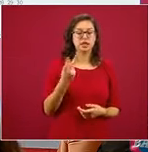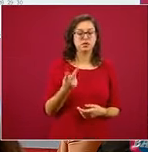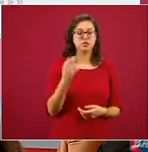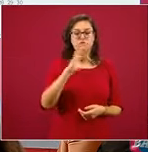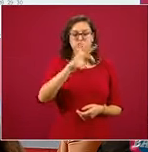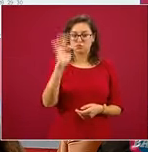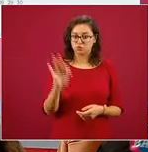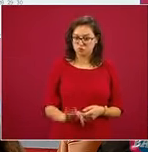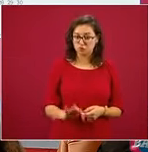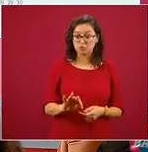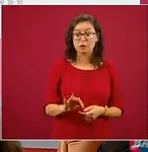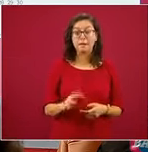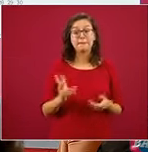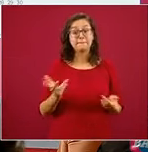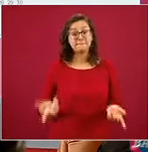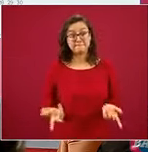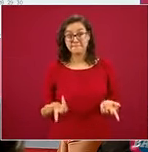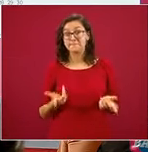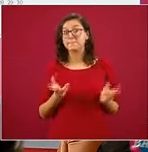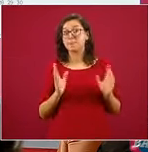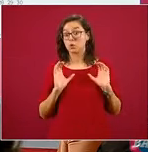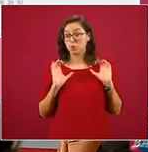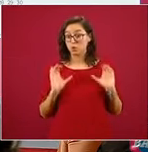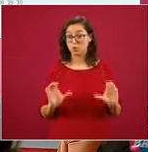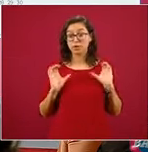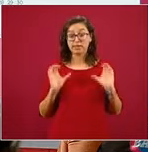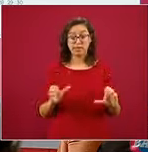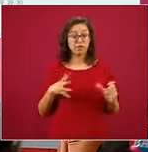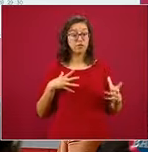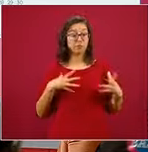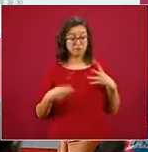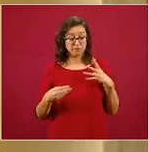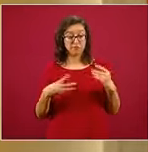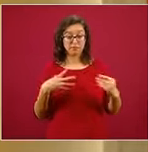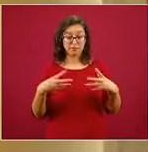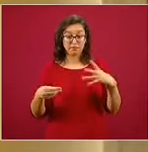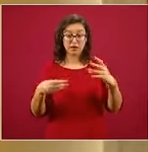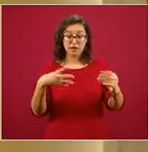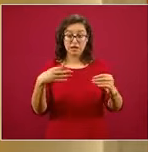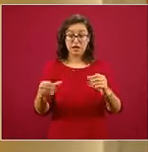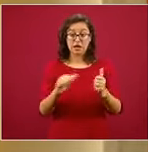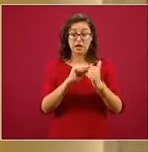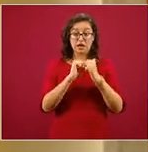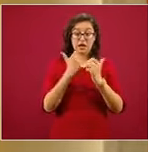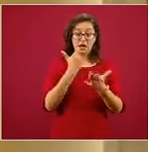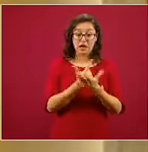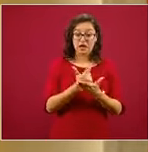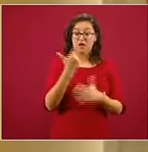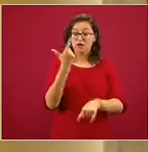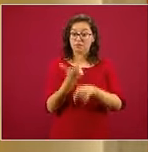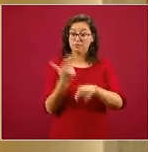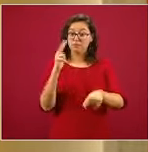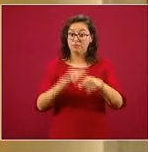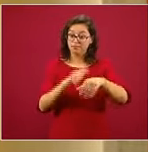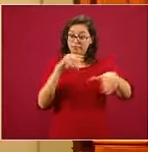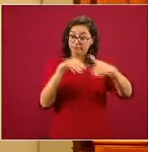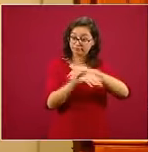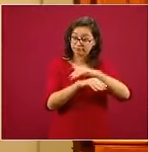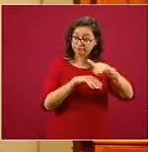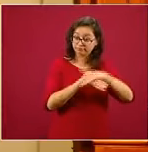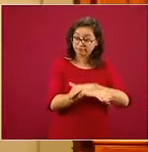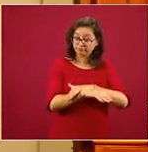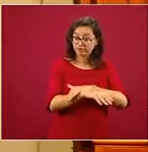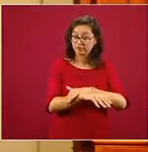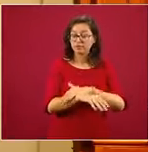muy lejos del nivel de seguridad, lo que habla de que hay transmisión importante y por lo tanto casos graves que se están presentando en la entidad.